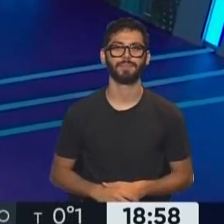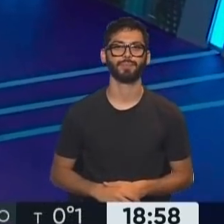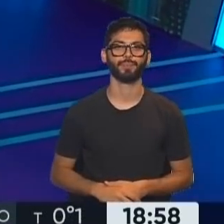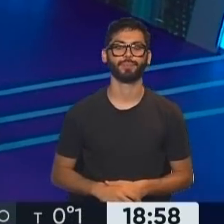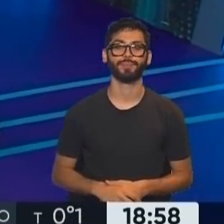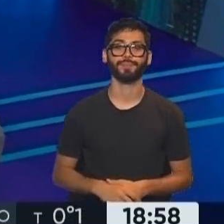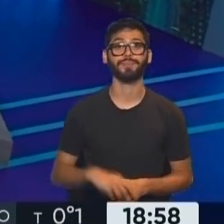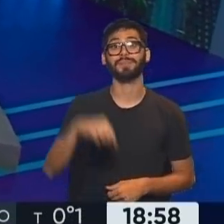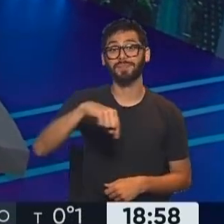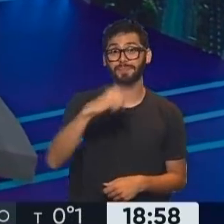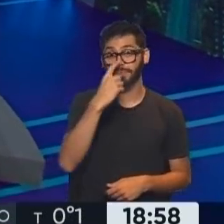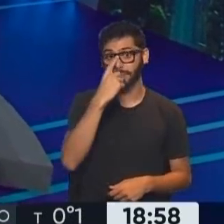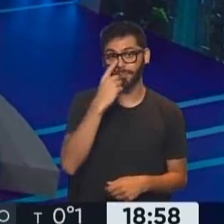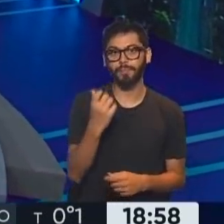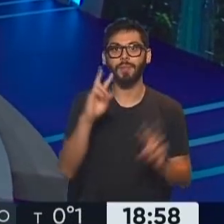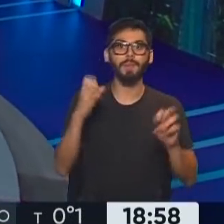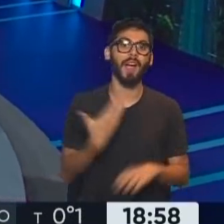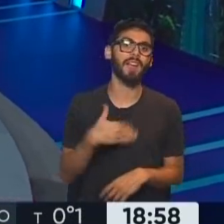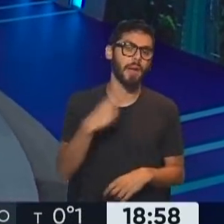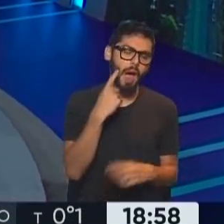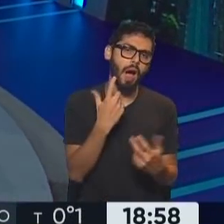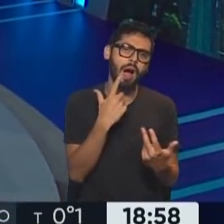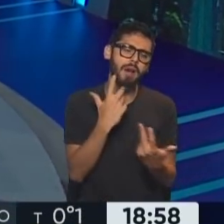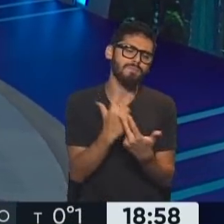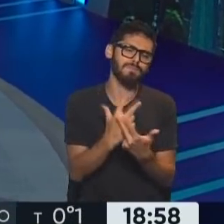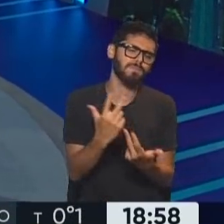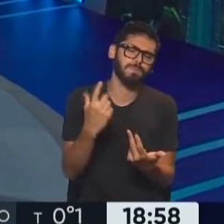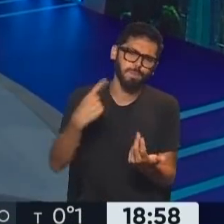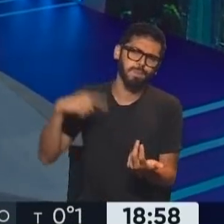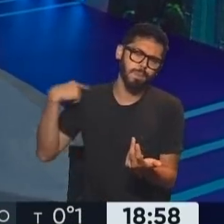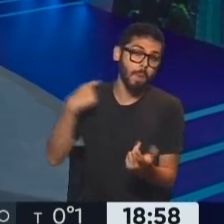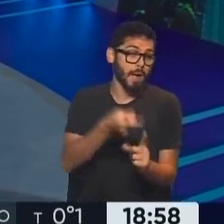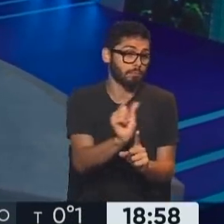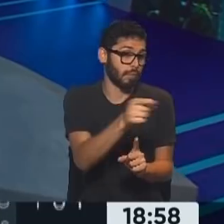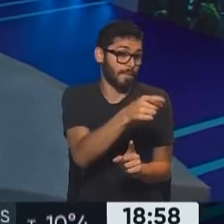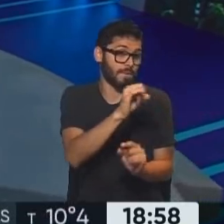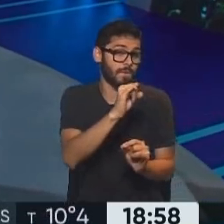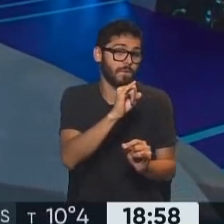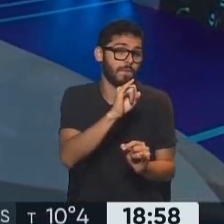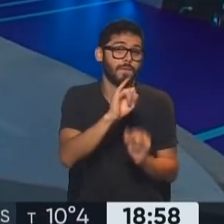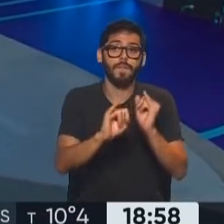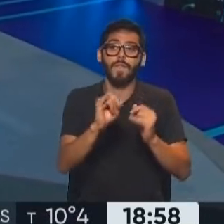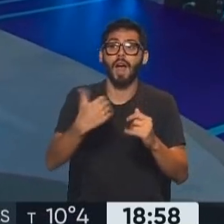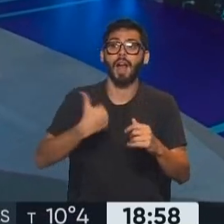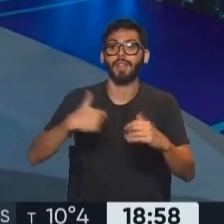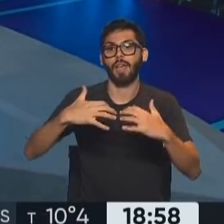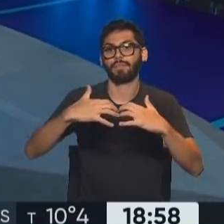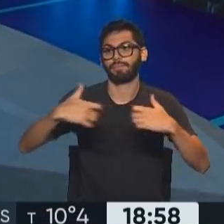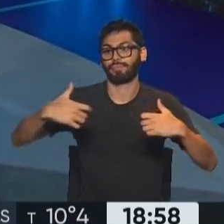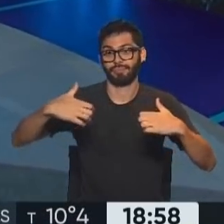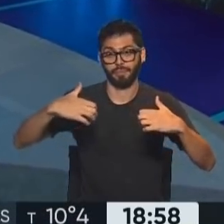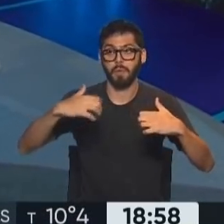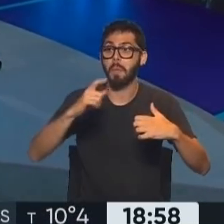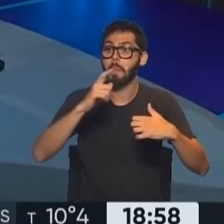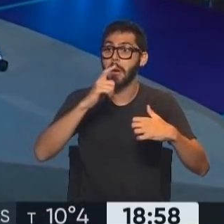Y en este caso, ya venimos hablando tanto del FMI, Nico, Montonazo. y recién hace minutos contabas que de un lado y del otro de esta grieta que hay en la Argentina se hablaba de un posible